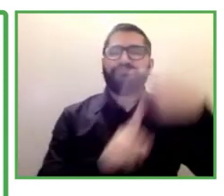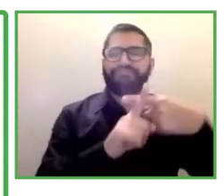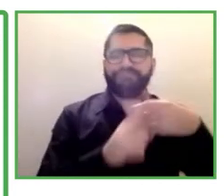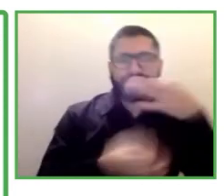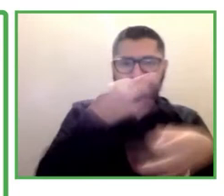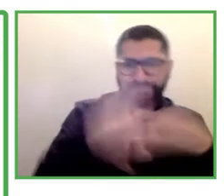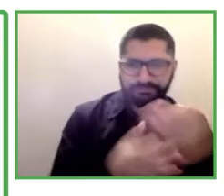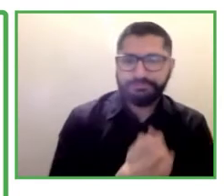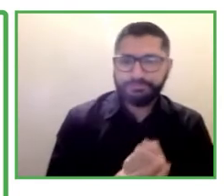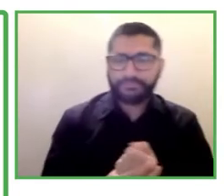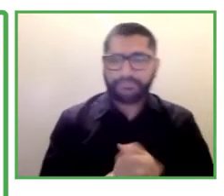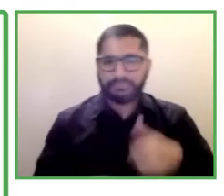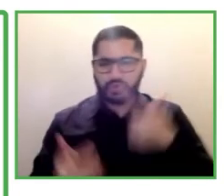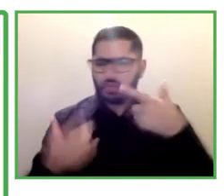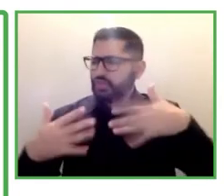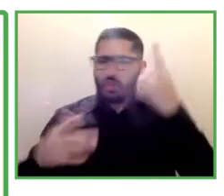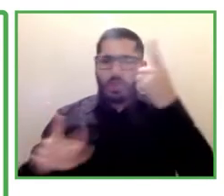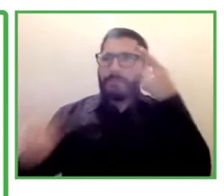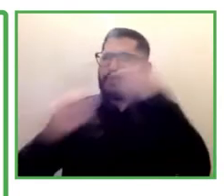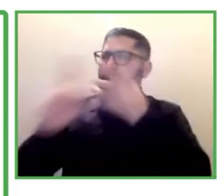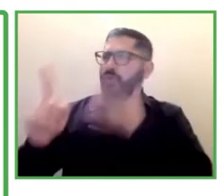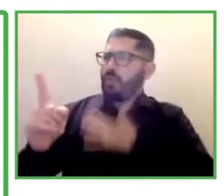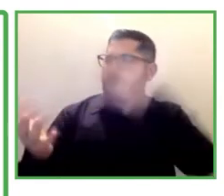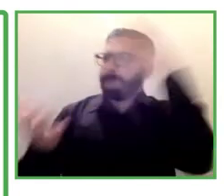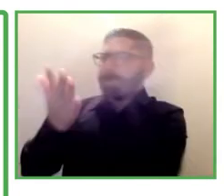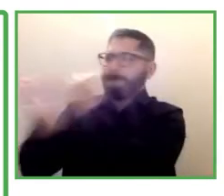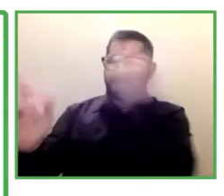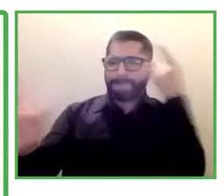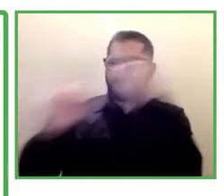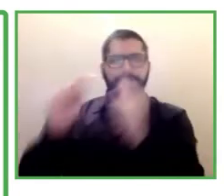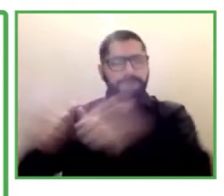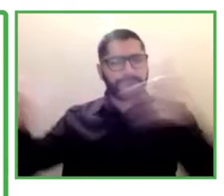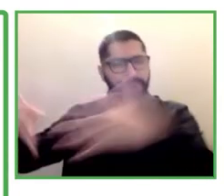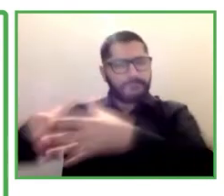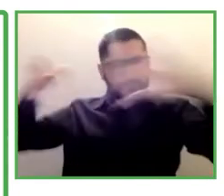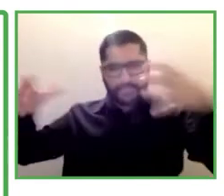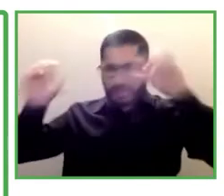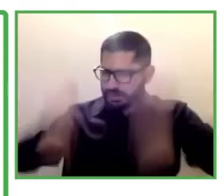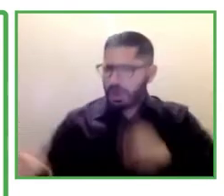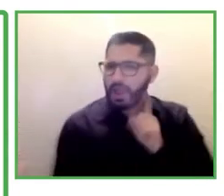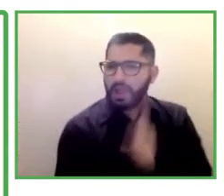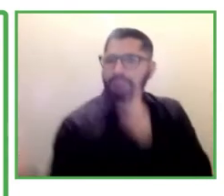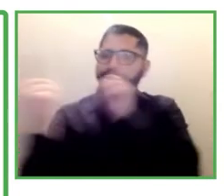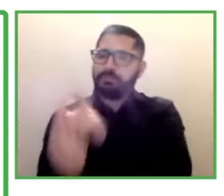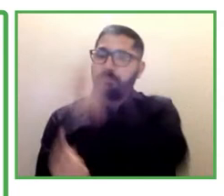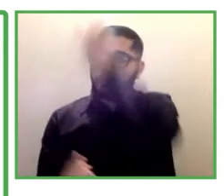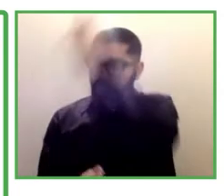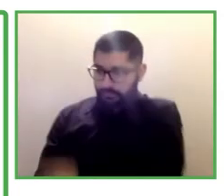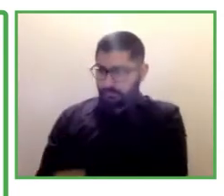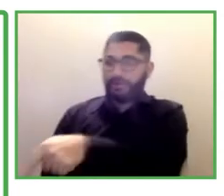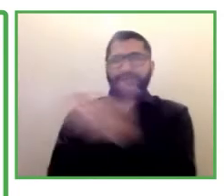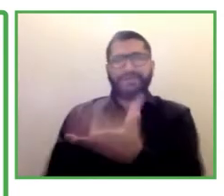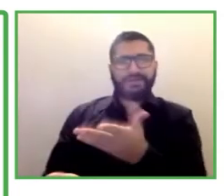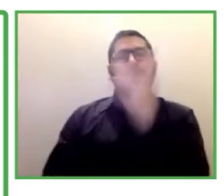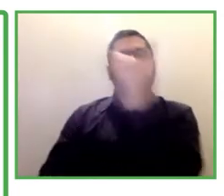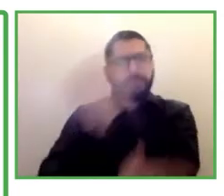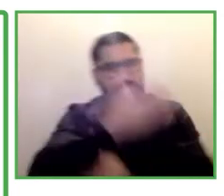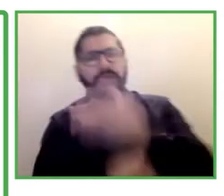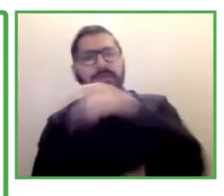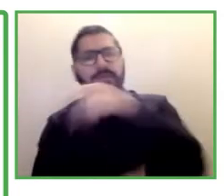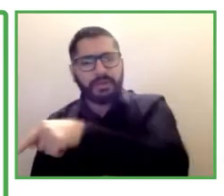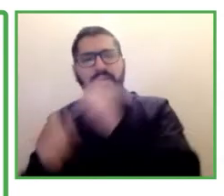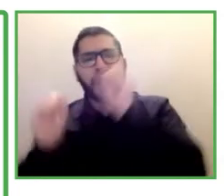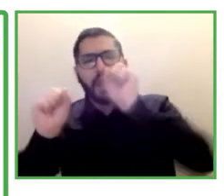cuando nos encontramos con una persona con discapacidad, sea en una pasantía o en un empleo, la reacción es, ¿me quieres